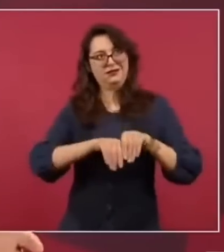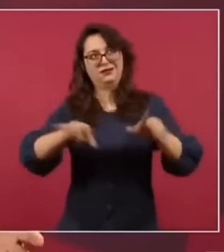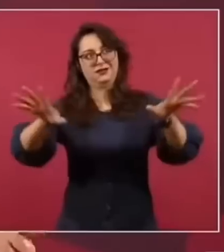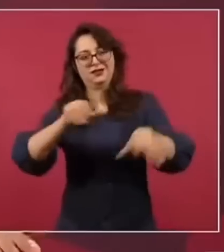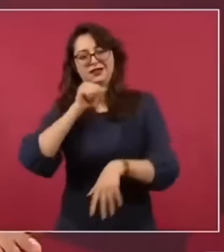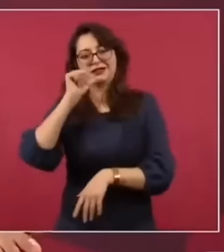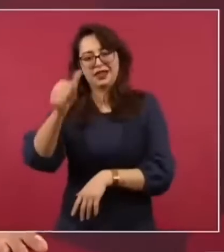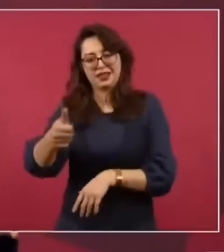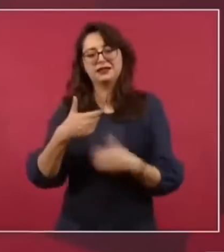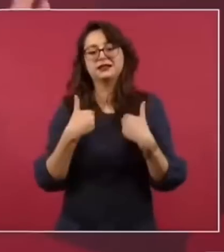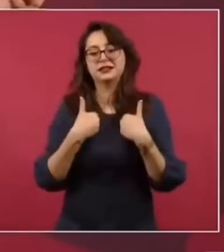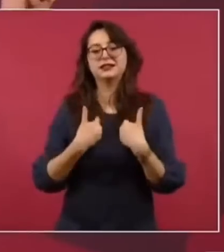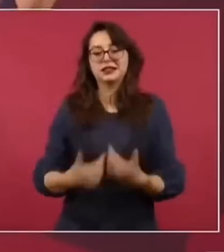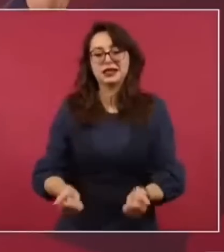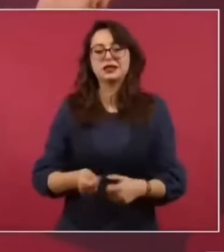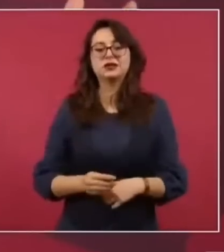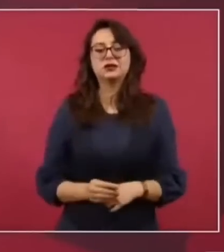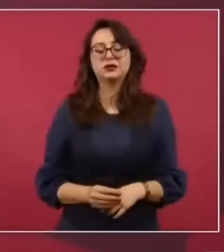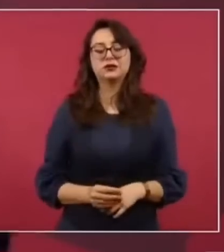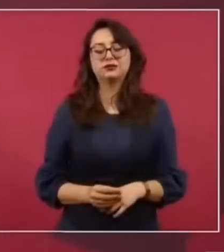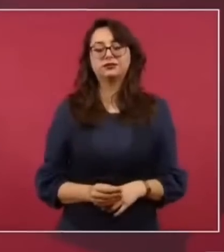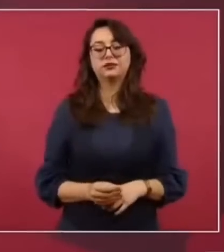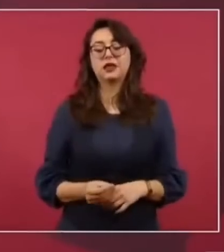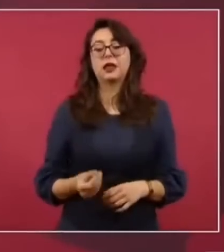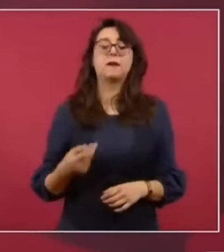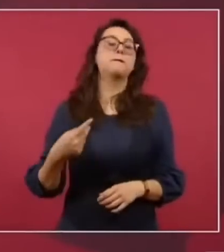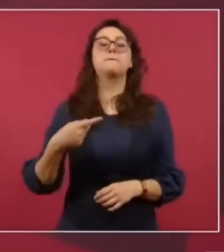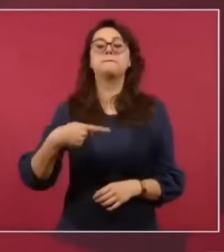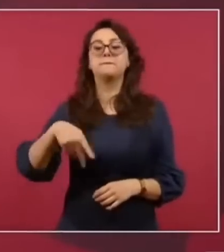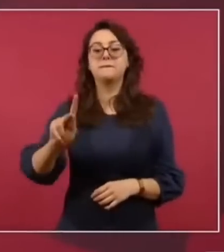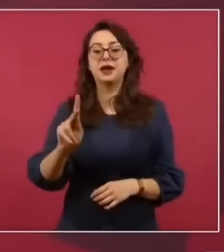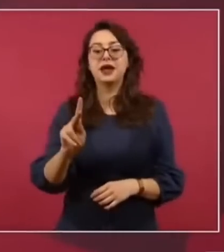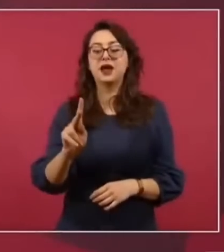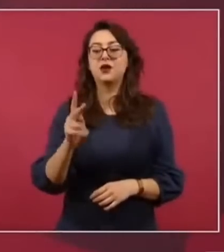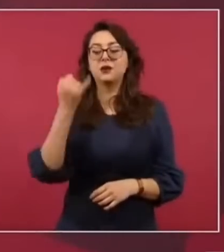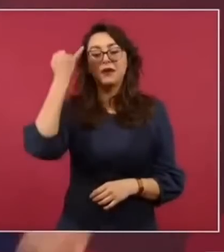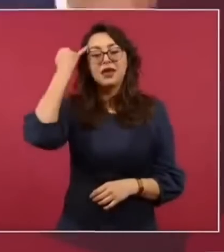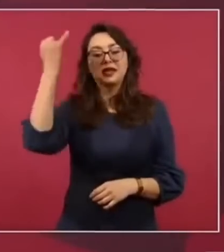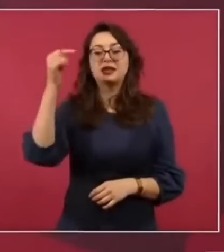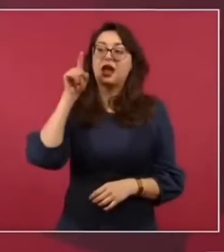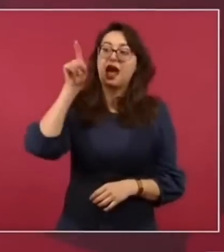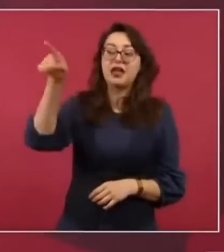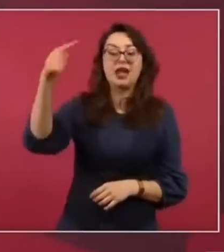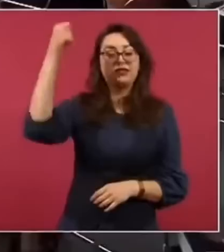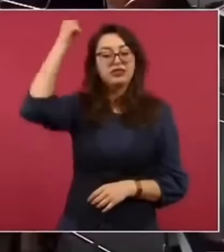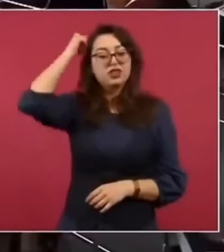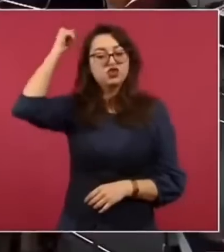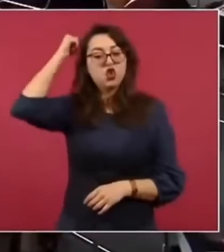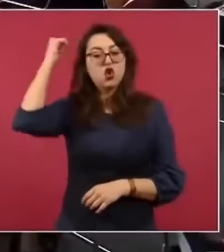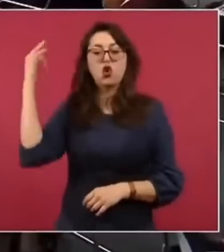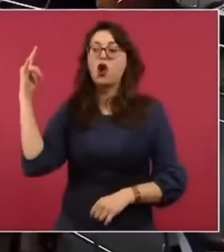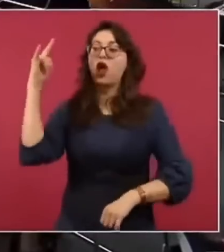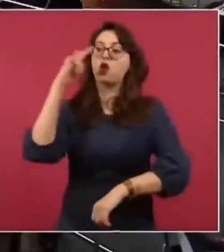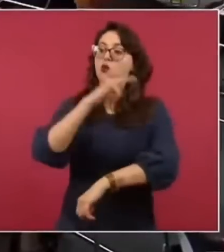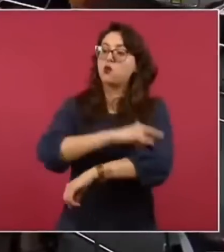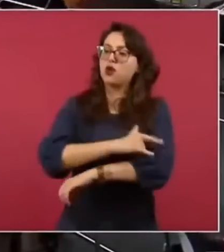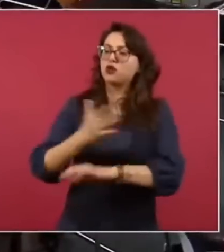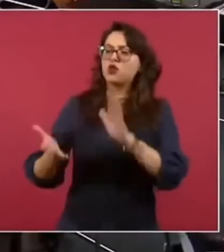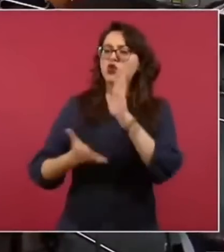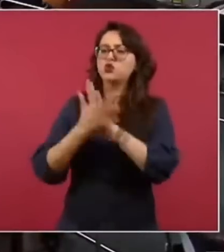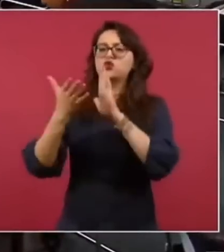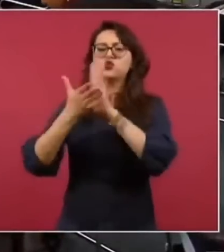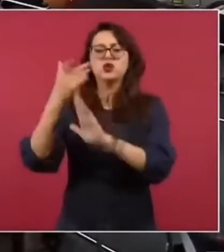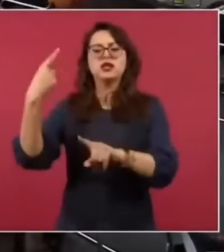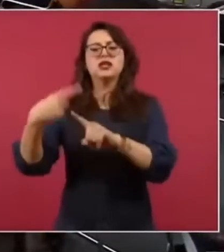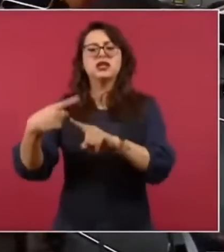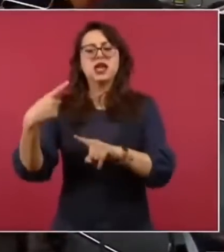Pero una empresa periodística iba a ser la pista principal del